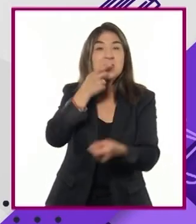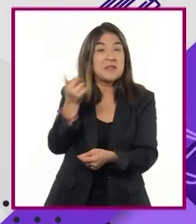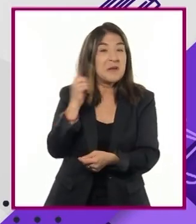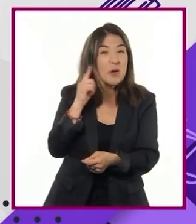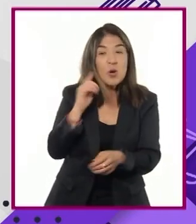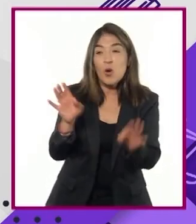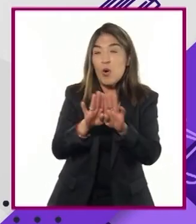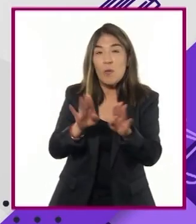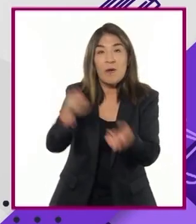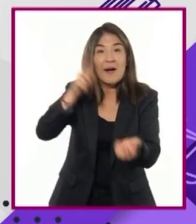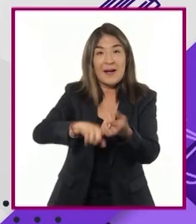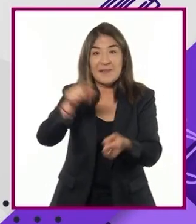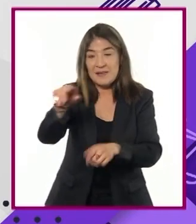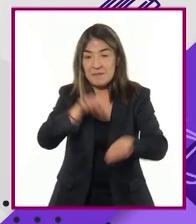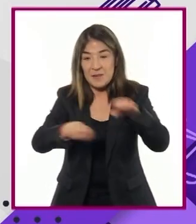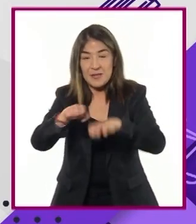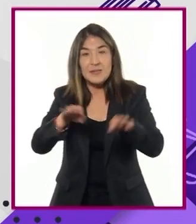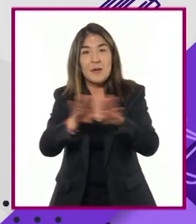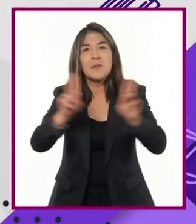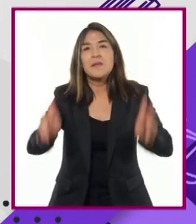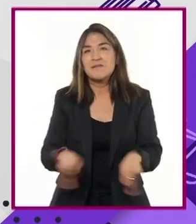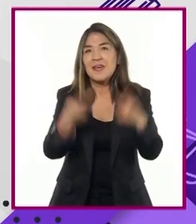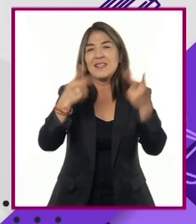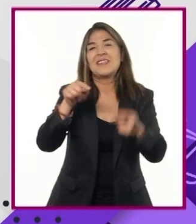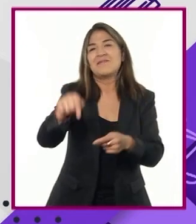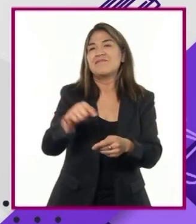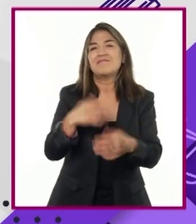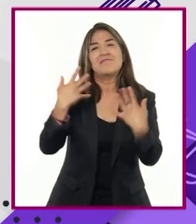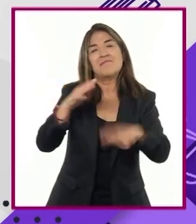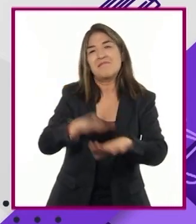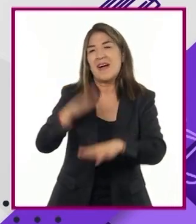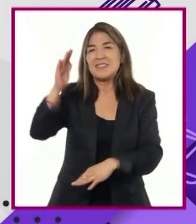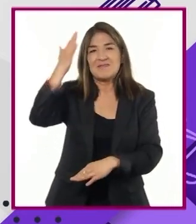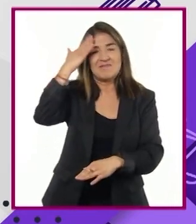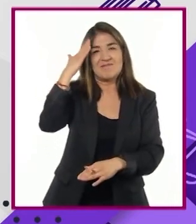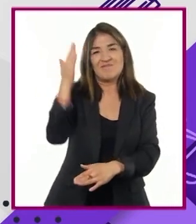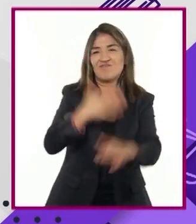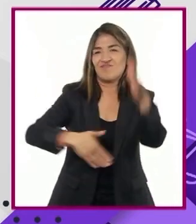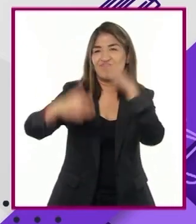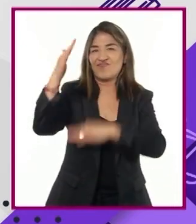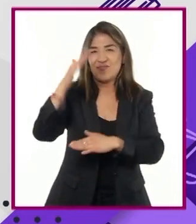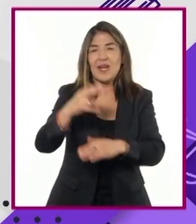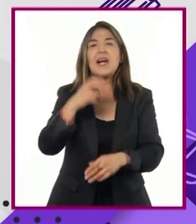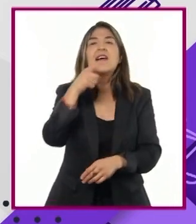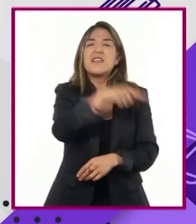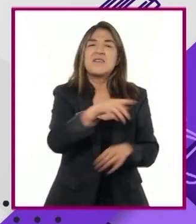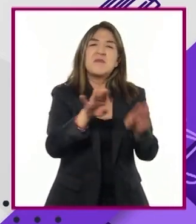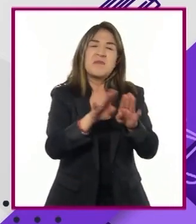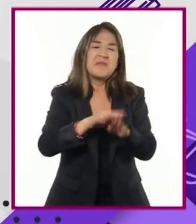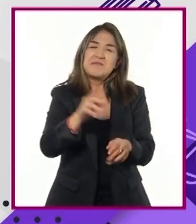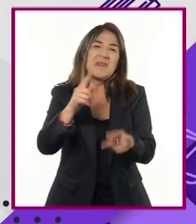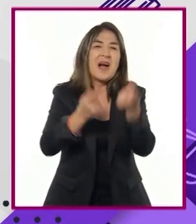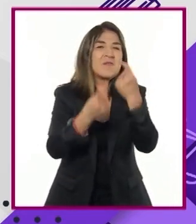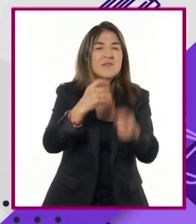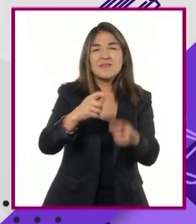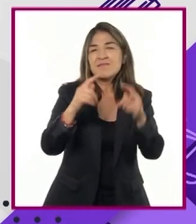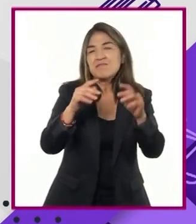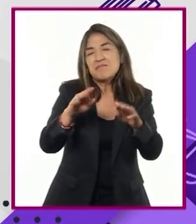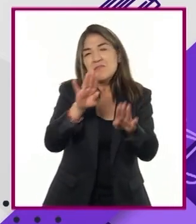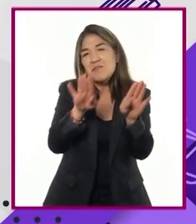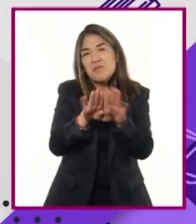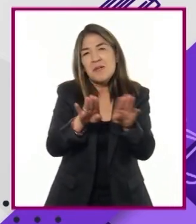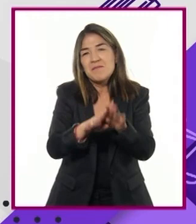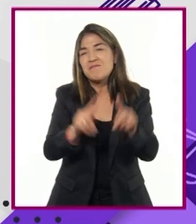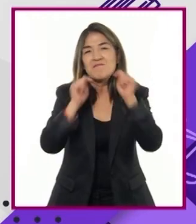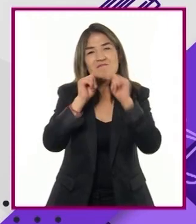de modo que es mejor irse sin provocar problemas. Por su parte, las autoridades de la comunidad han convocado a una reunión para